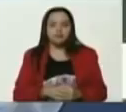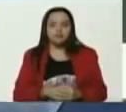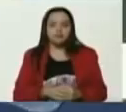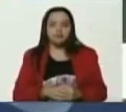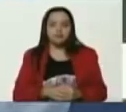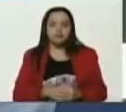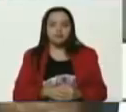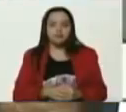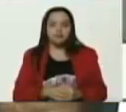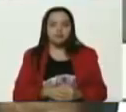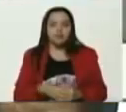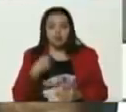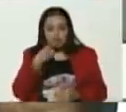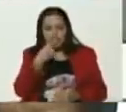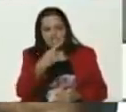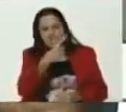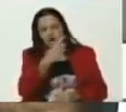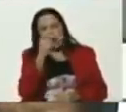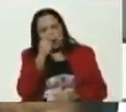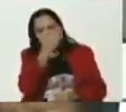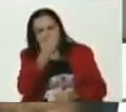Y yo le decía al señor